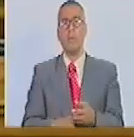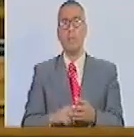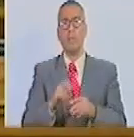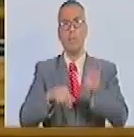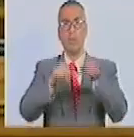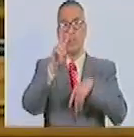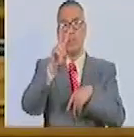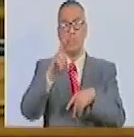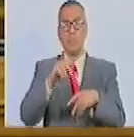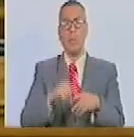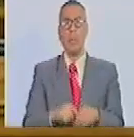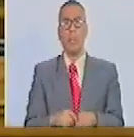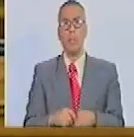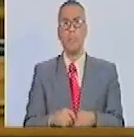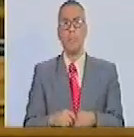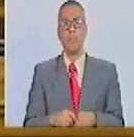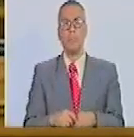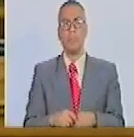Duodécimo,